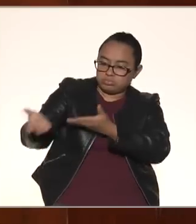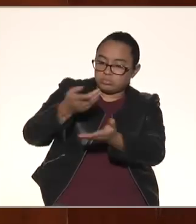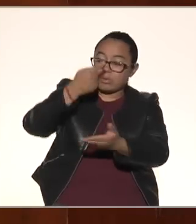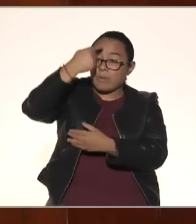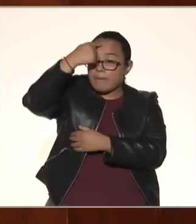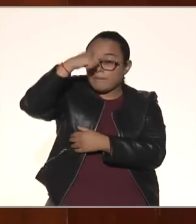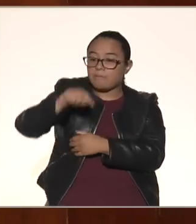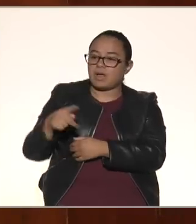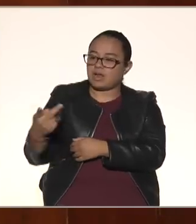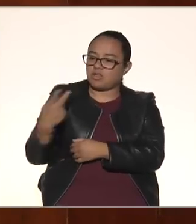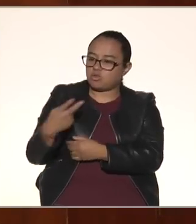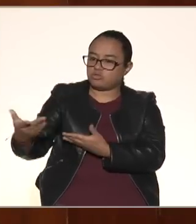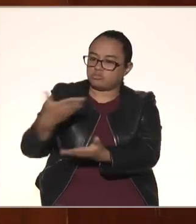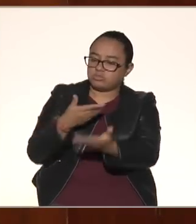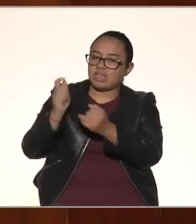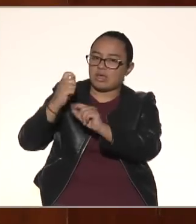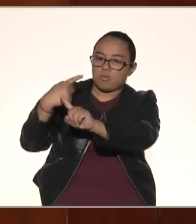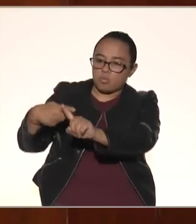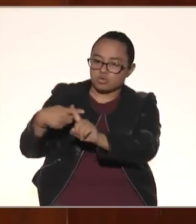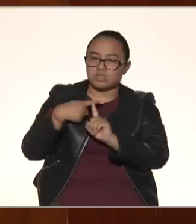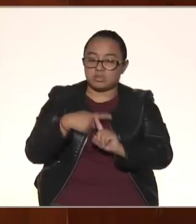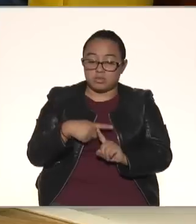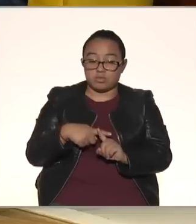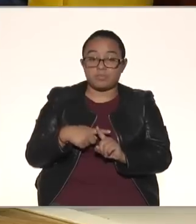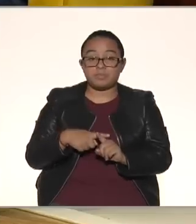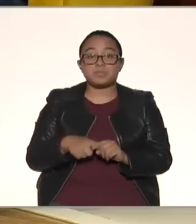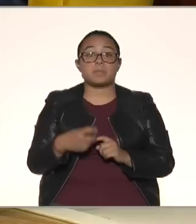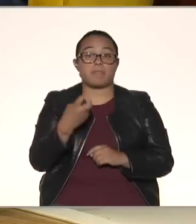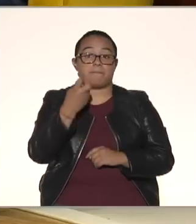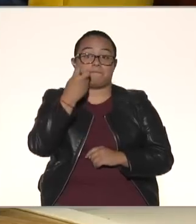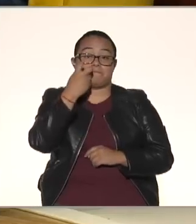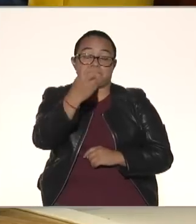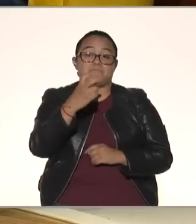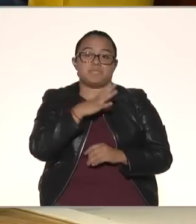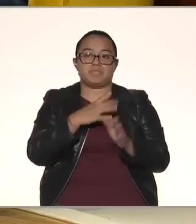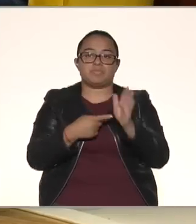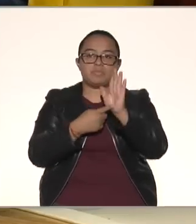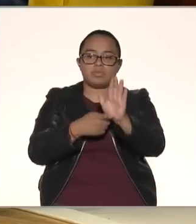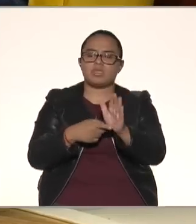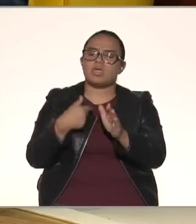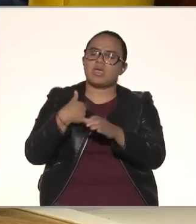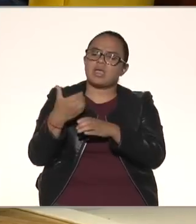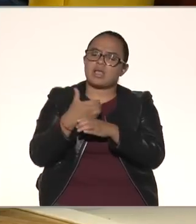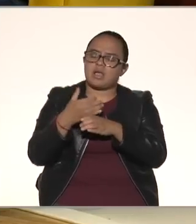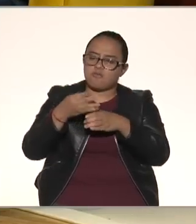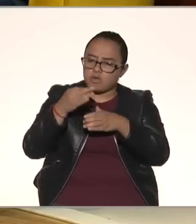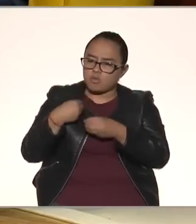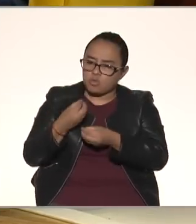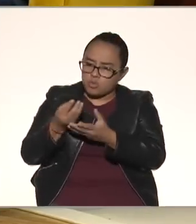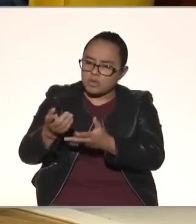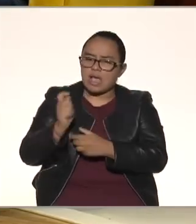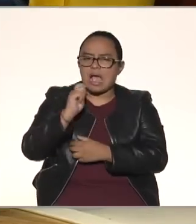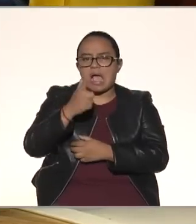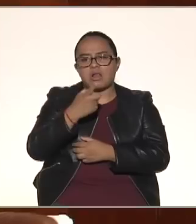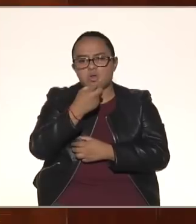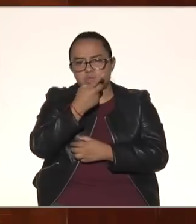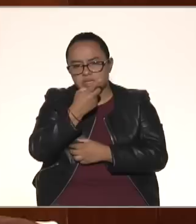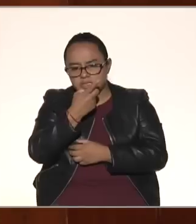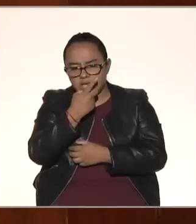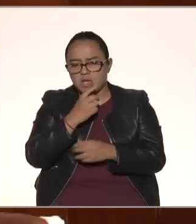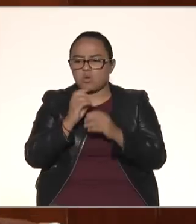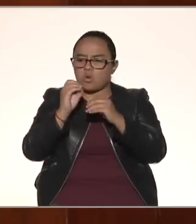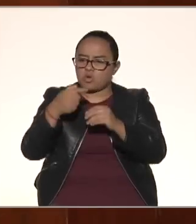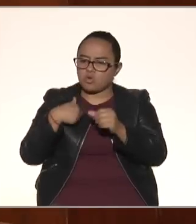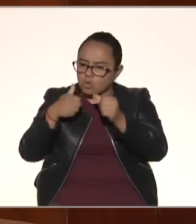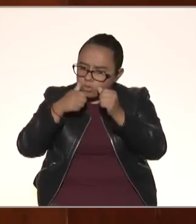nuestra mejor versión, y de ahí justamente, es de donde salen los detalles, de te traigo tu cafecito, tu desayuno, o te